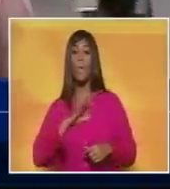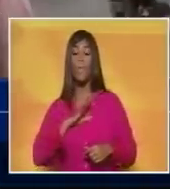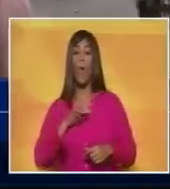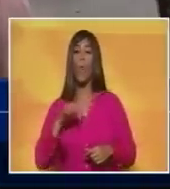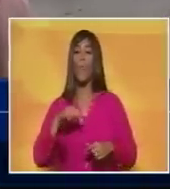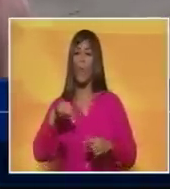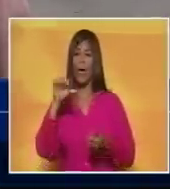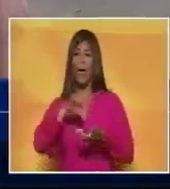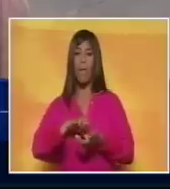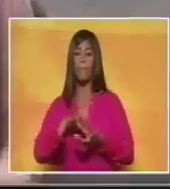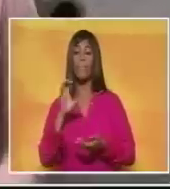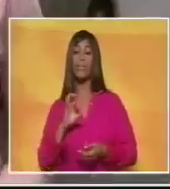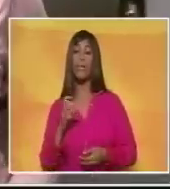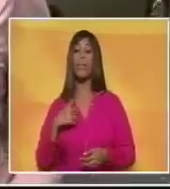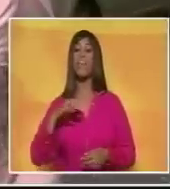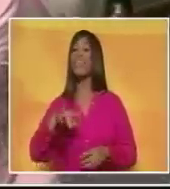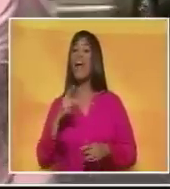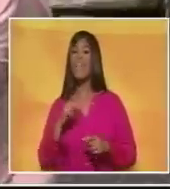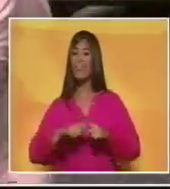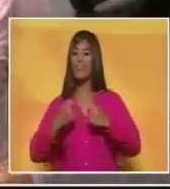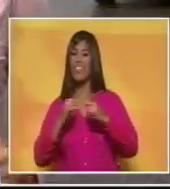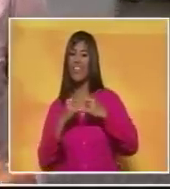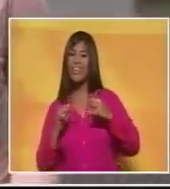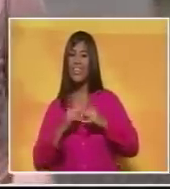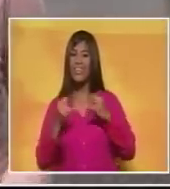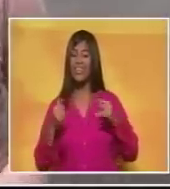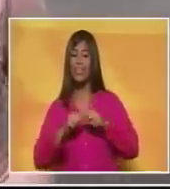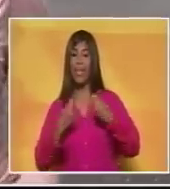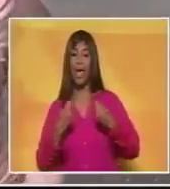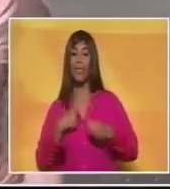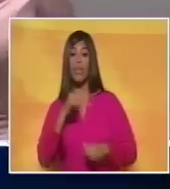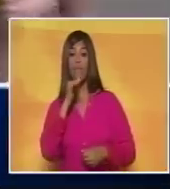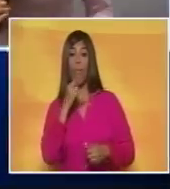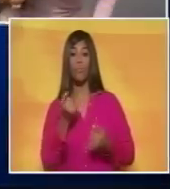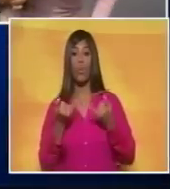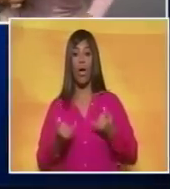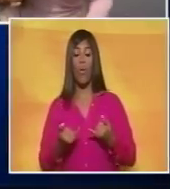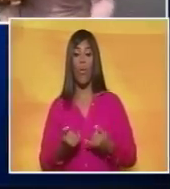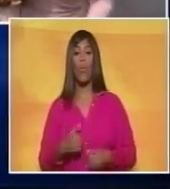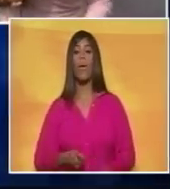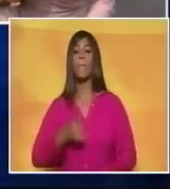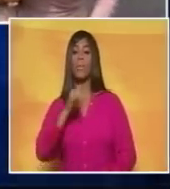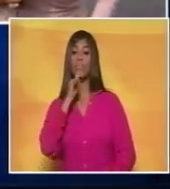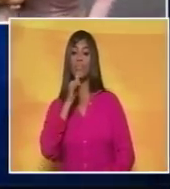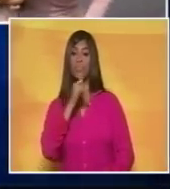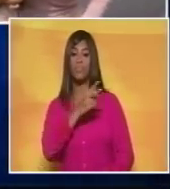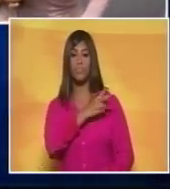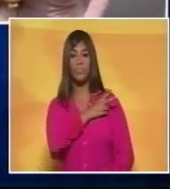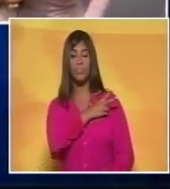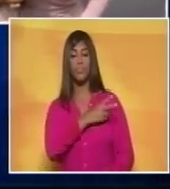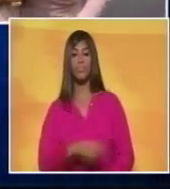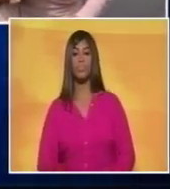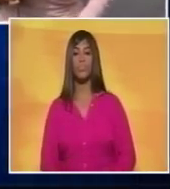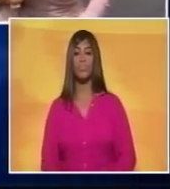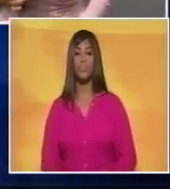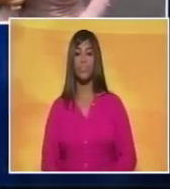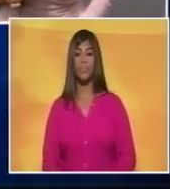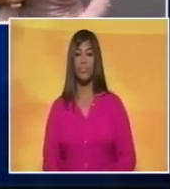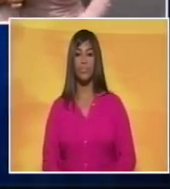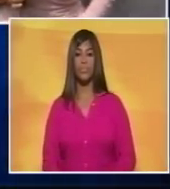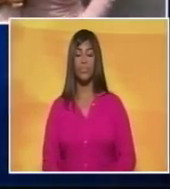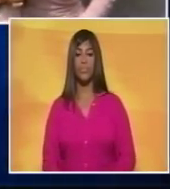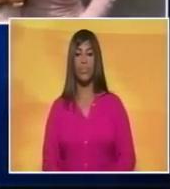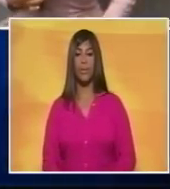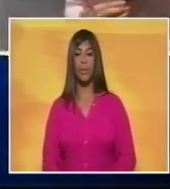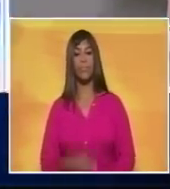según Corpoelec, por causa de algunas averías. Esta es la información que manejamos a esta hora. Continúen con nuestra emisión meridiana de Noticiero